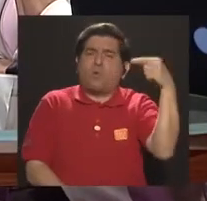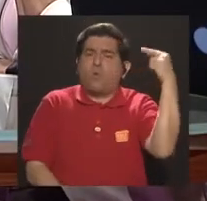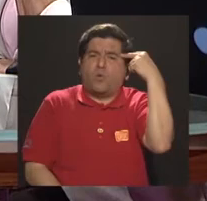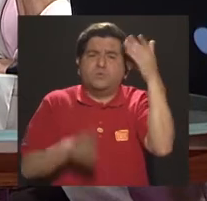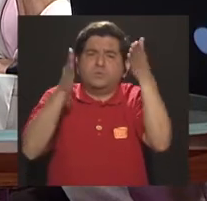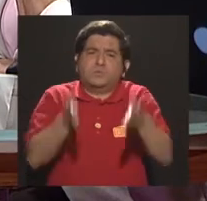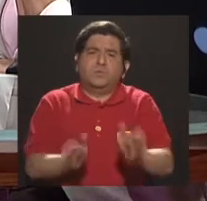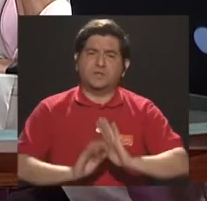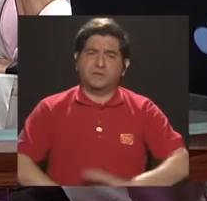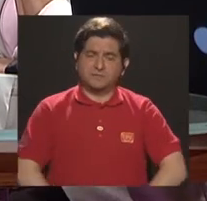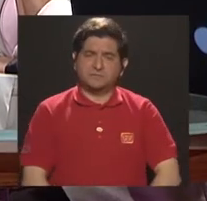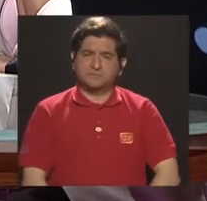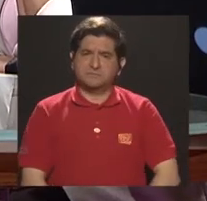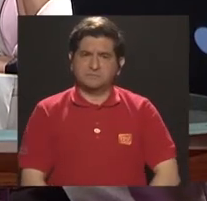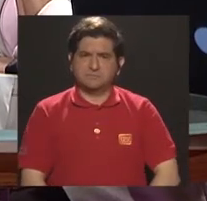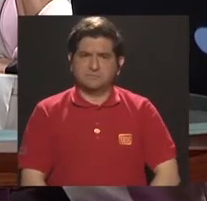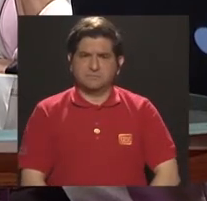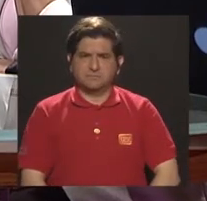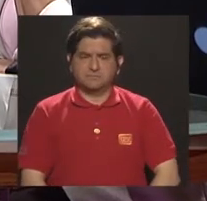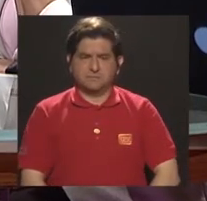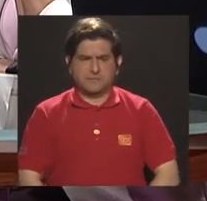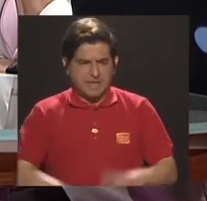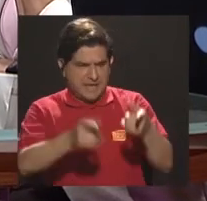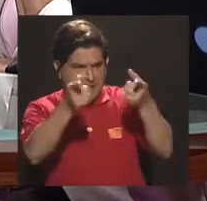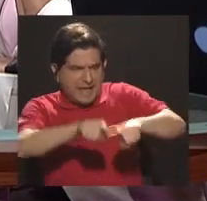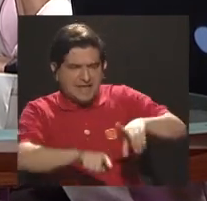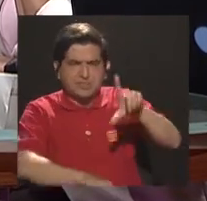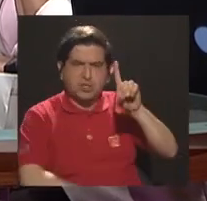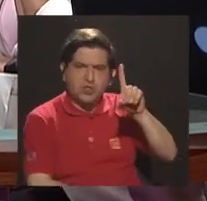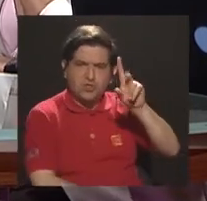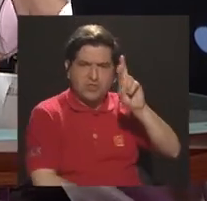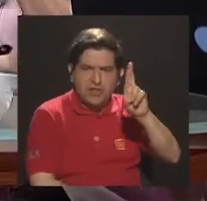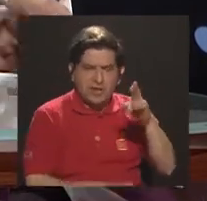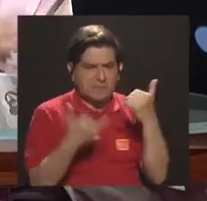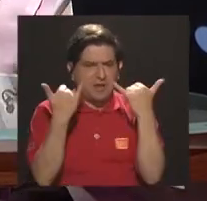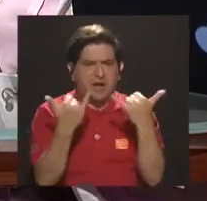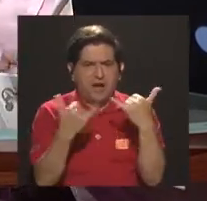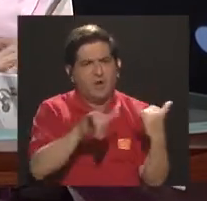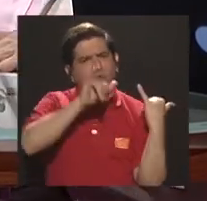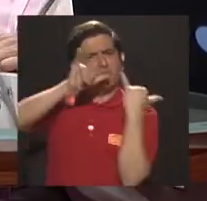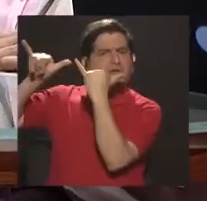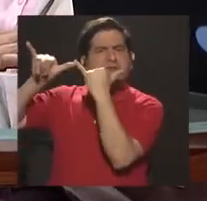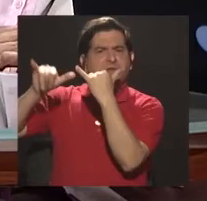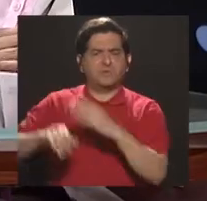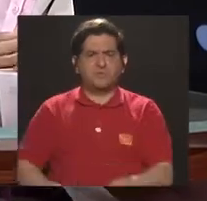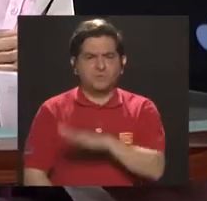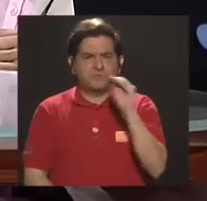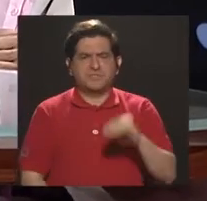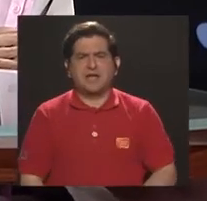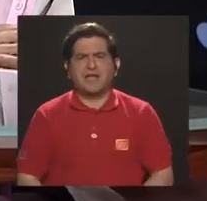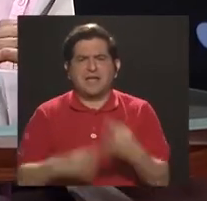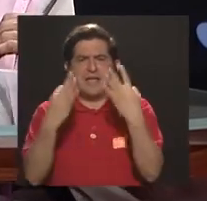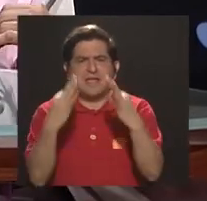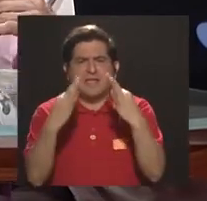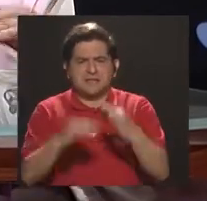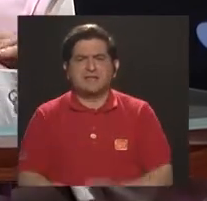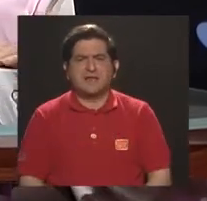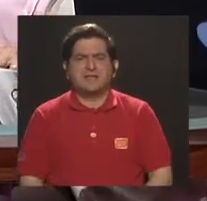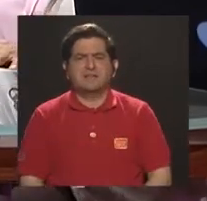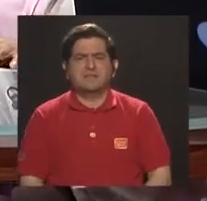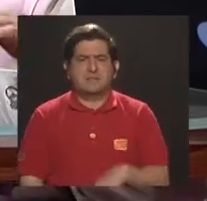gobernantes porque en el caso de rousseff se está denunciando y se está en cuando